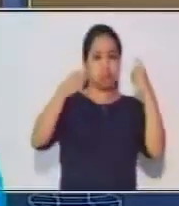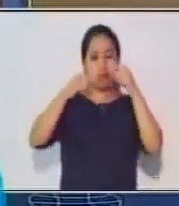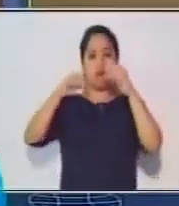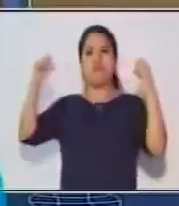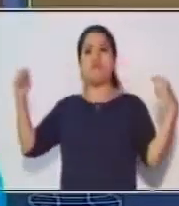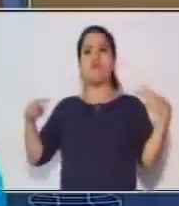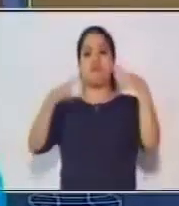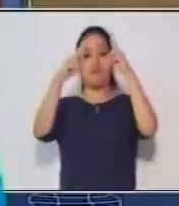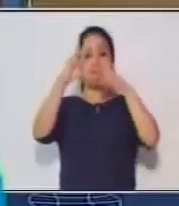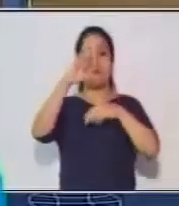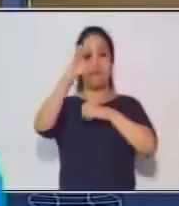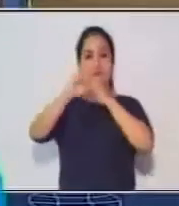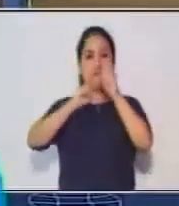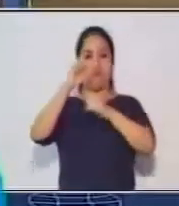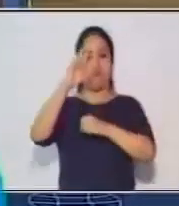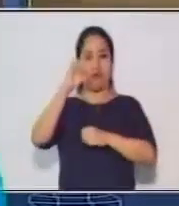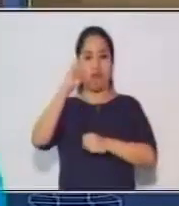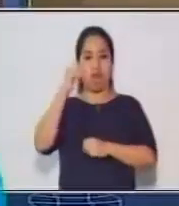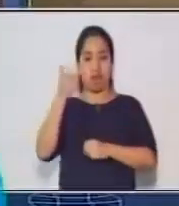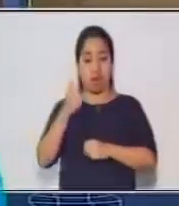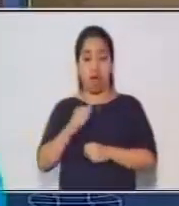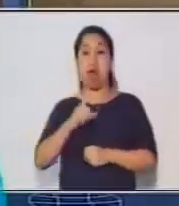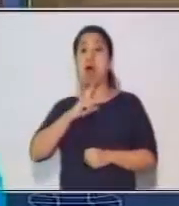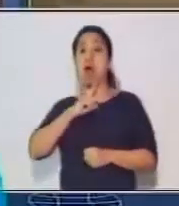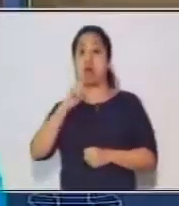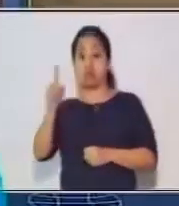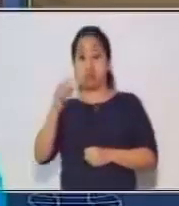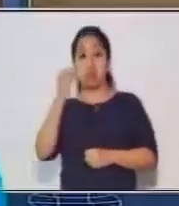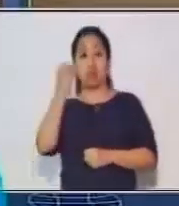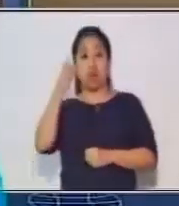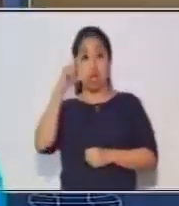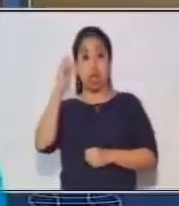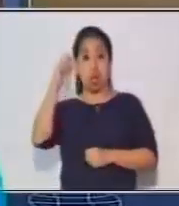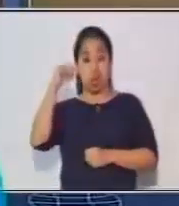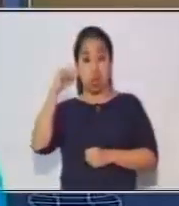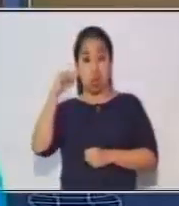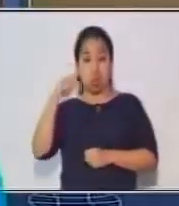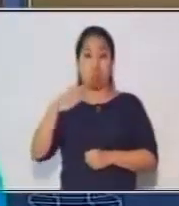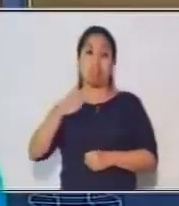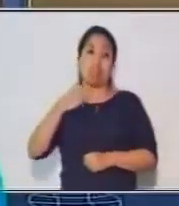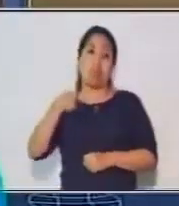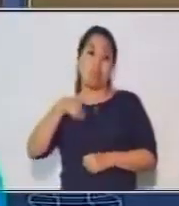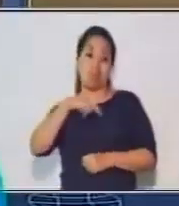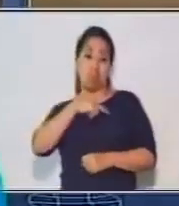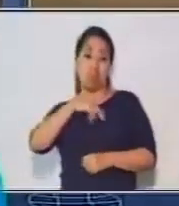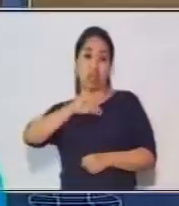Sí, excelente. Las ferias son un ícono de nuestra identidad.